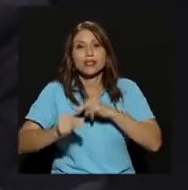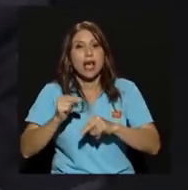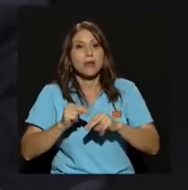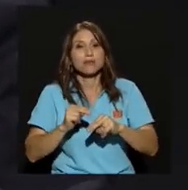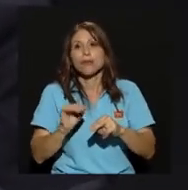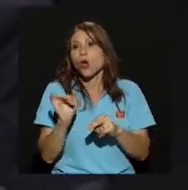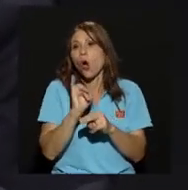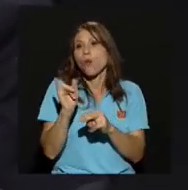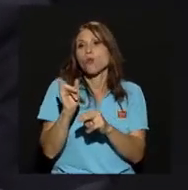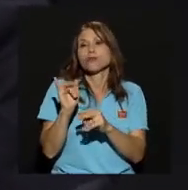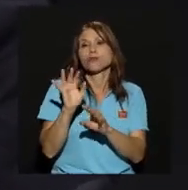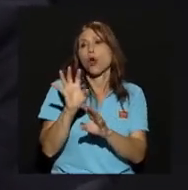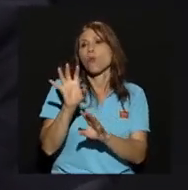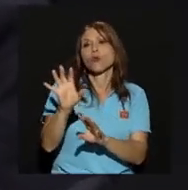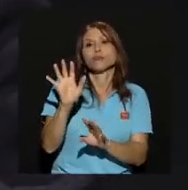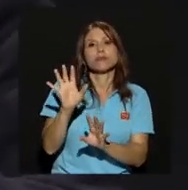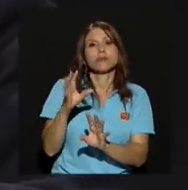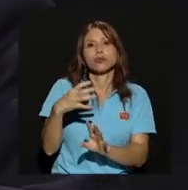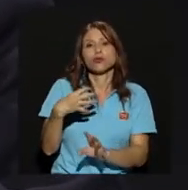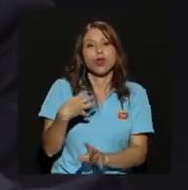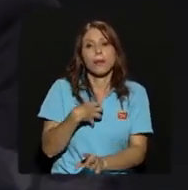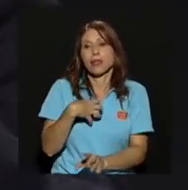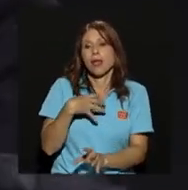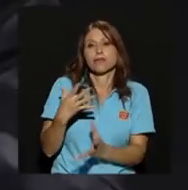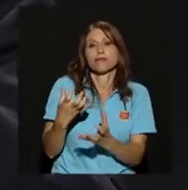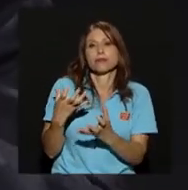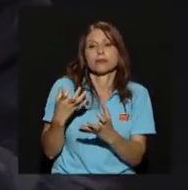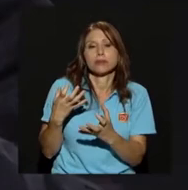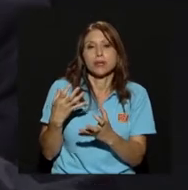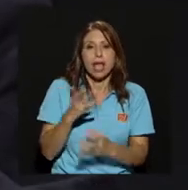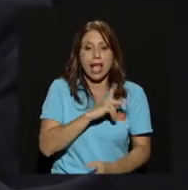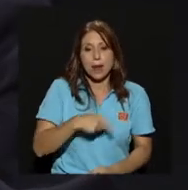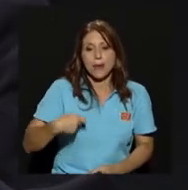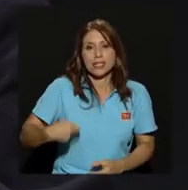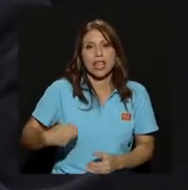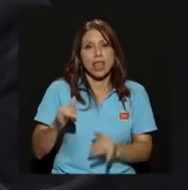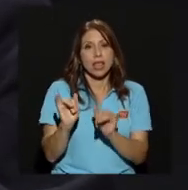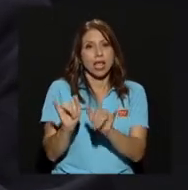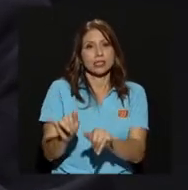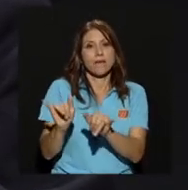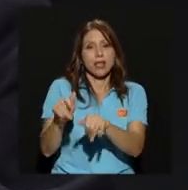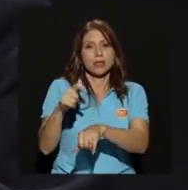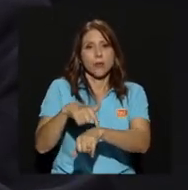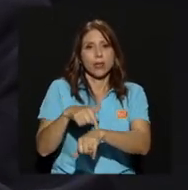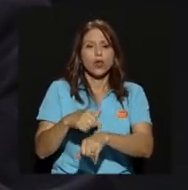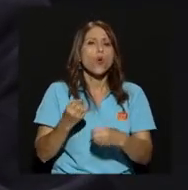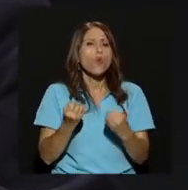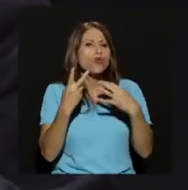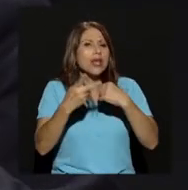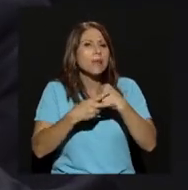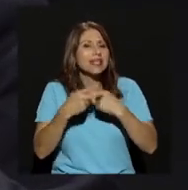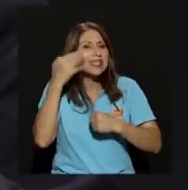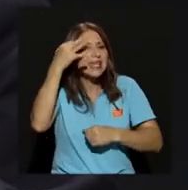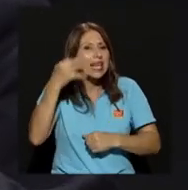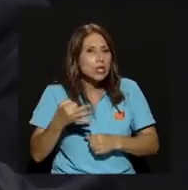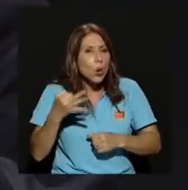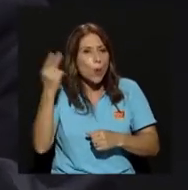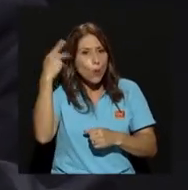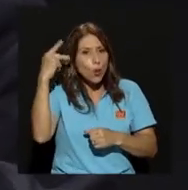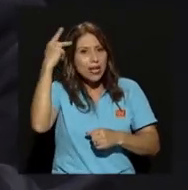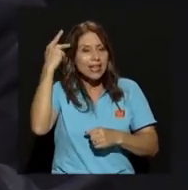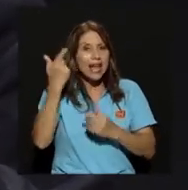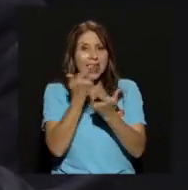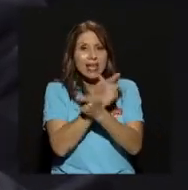presidente de turno muchas veces se creyó o aquí creímos que la política de libre comercio de los